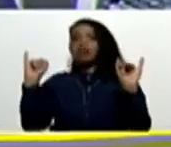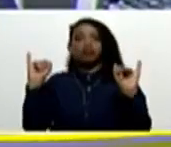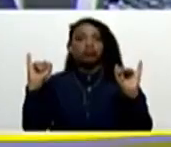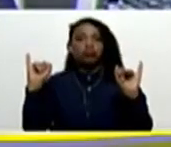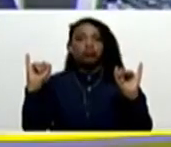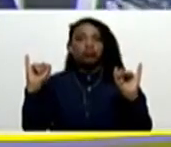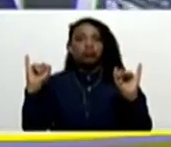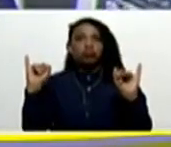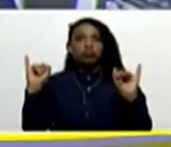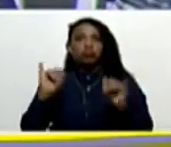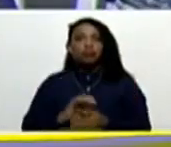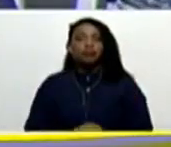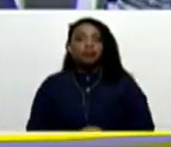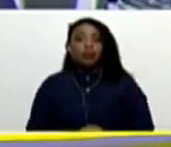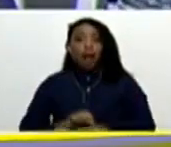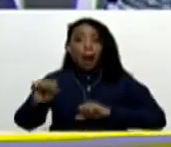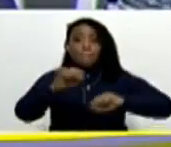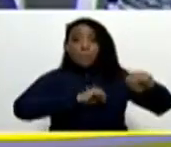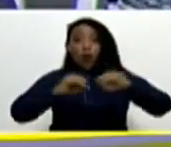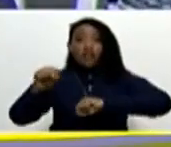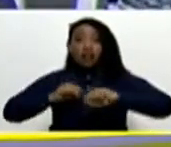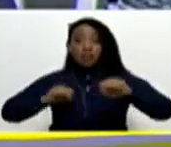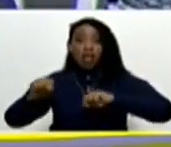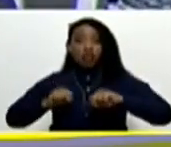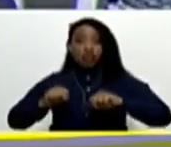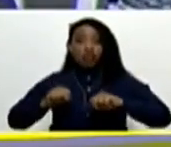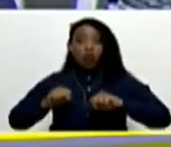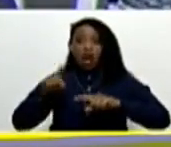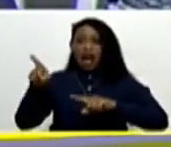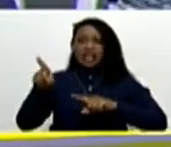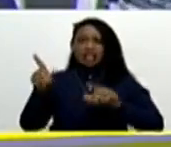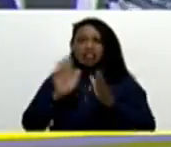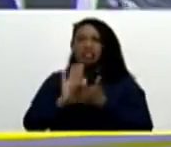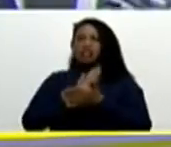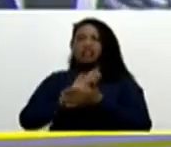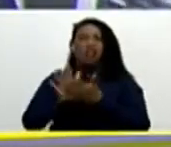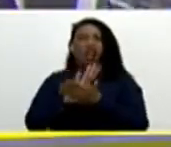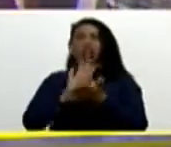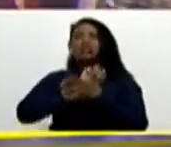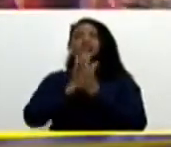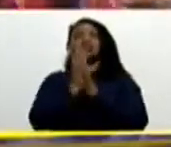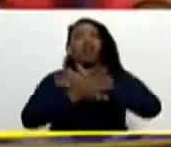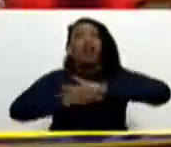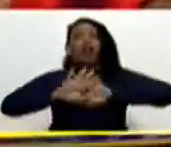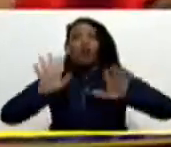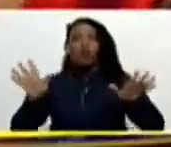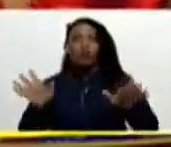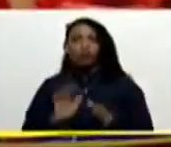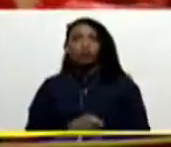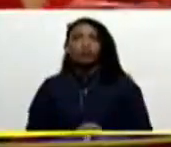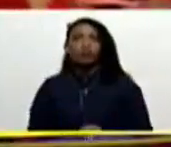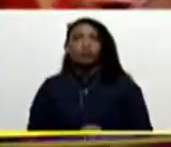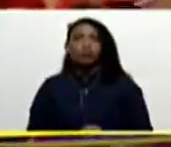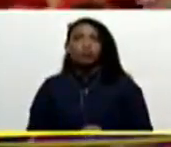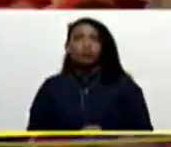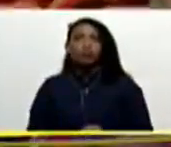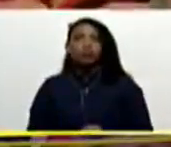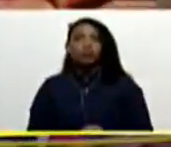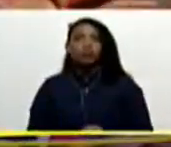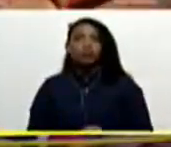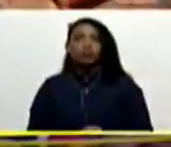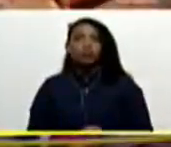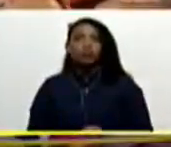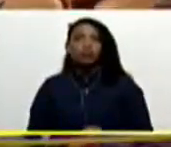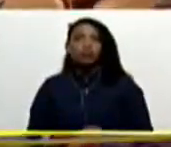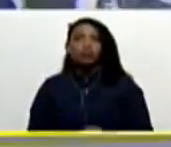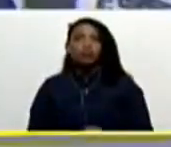is over. Que el movimiento de integración había fenecido. Well, 10 years have proven them very wrong. Pues bien, chavismo is